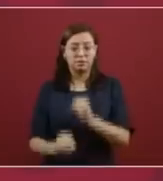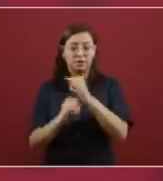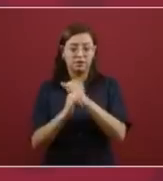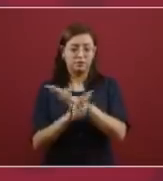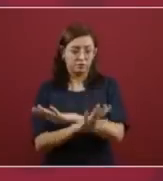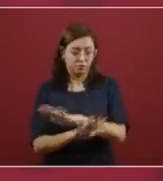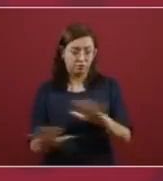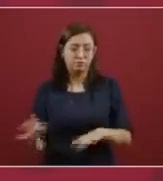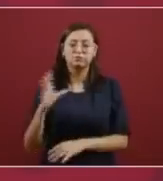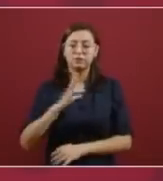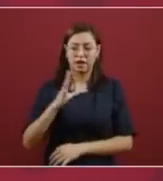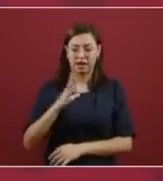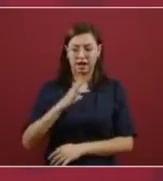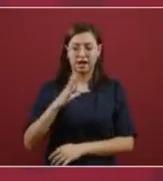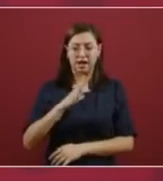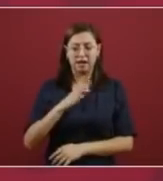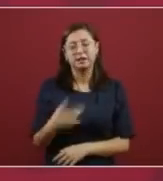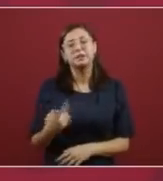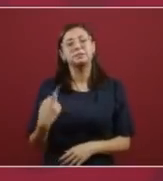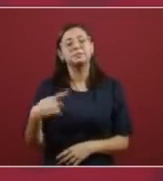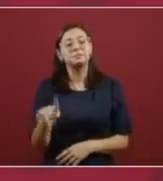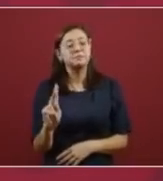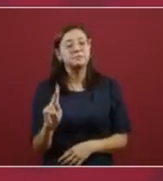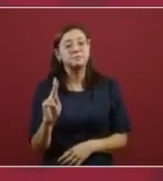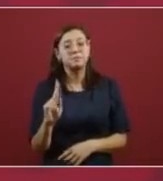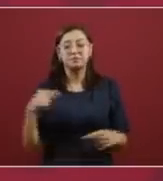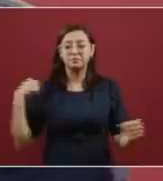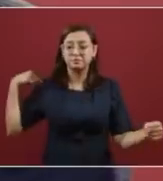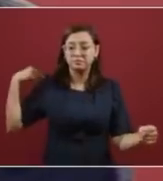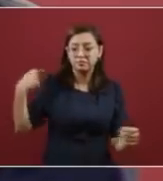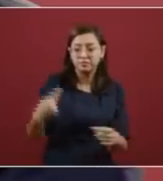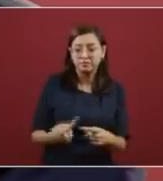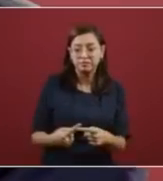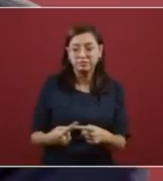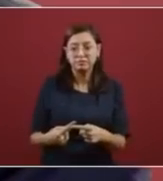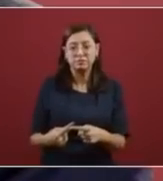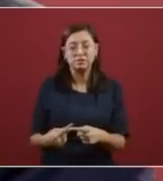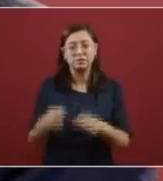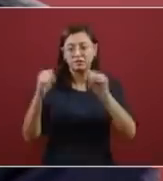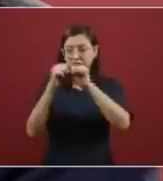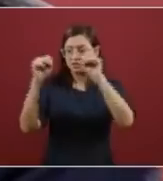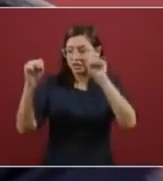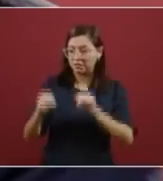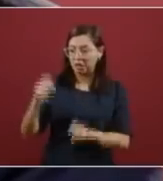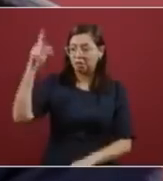pero en los últimos días se suspendió,